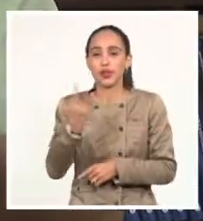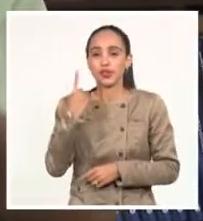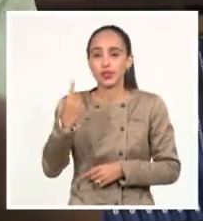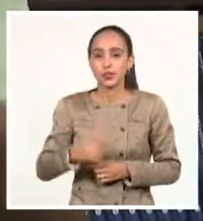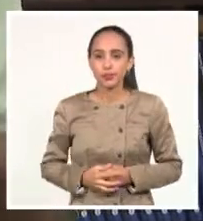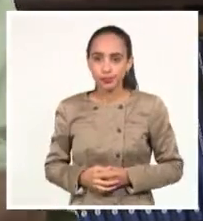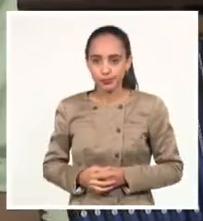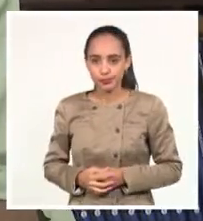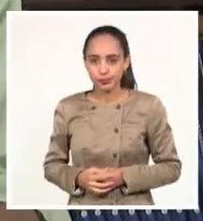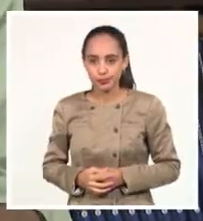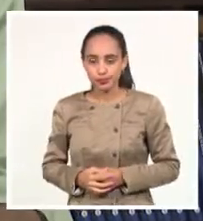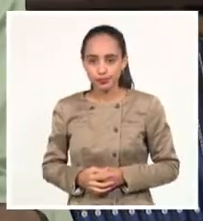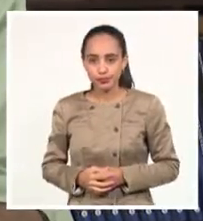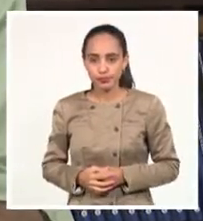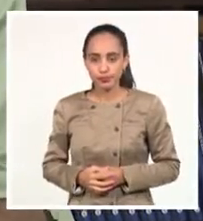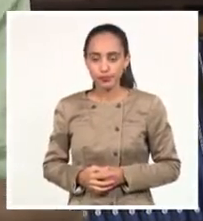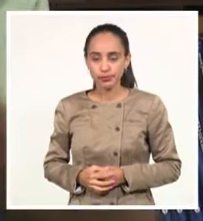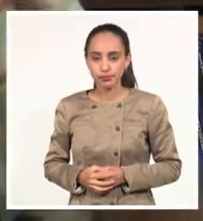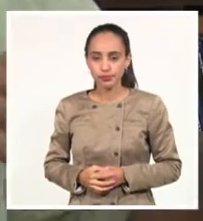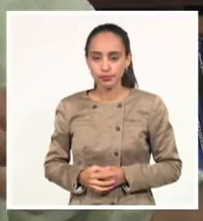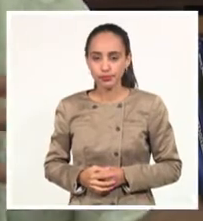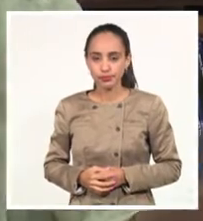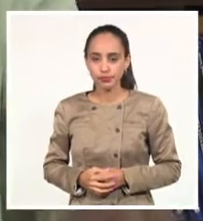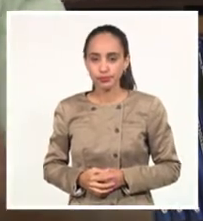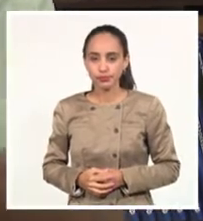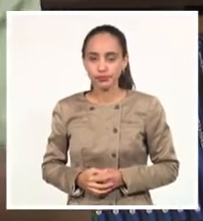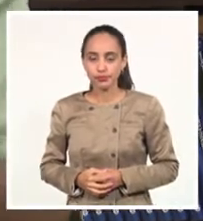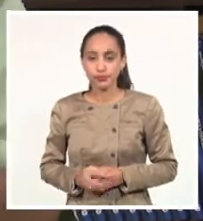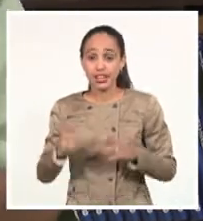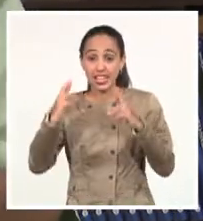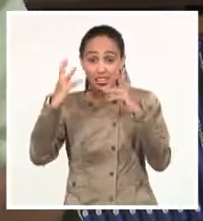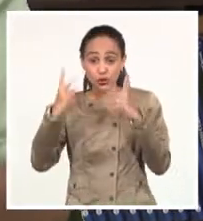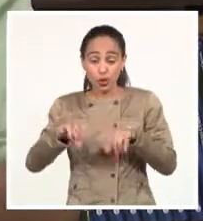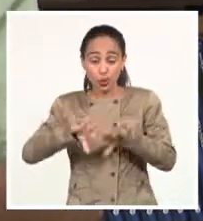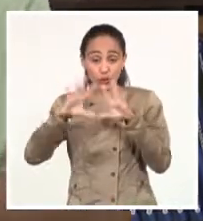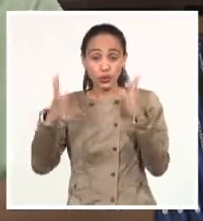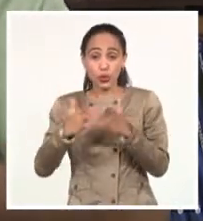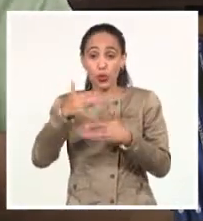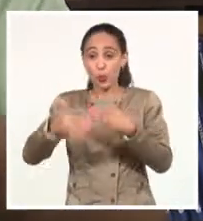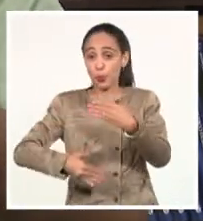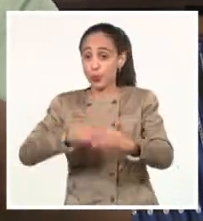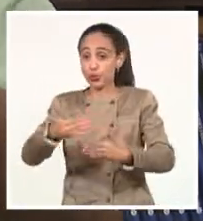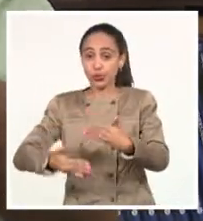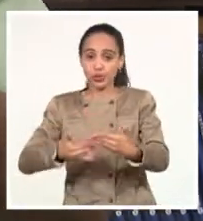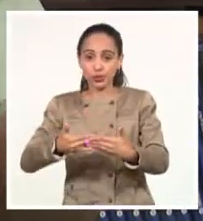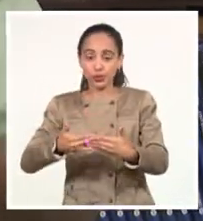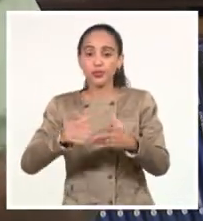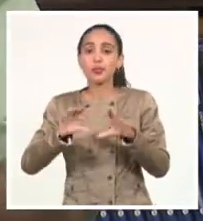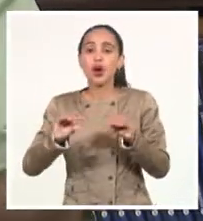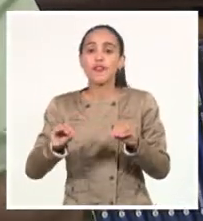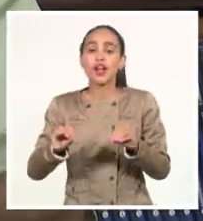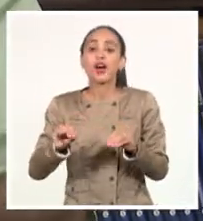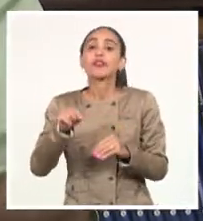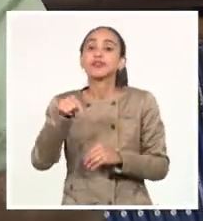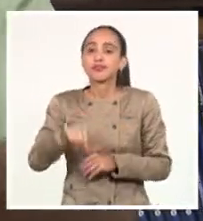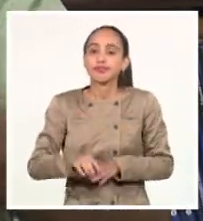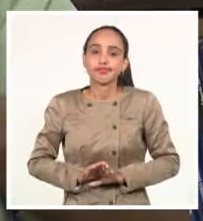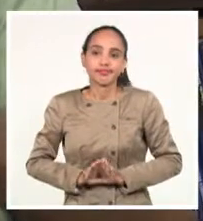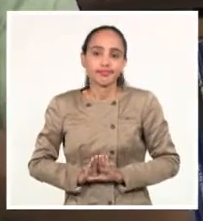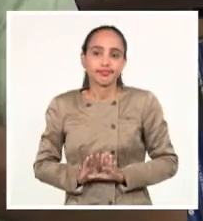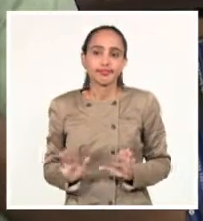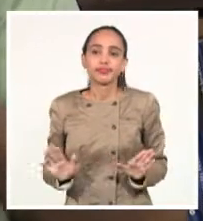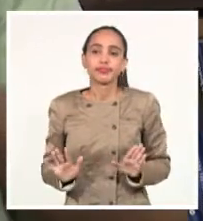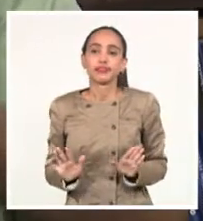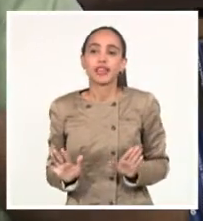el resultado de todo este proceso que hemos hablado. Es la maduración ya